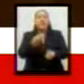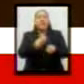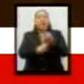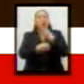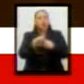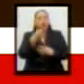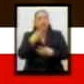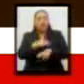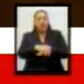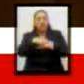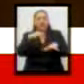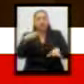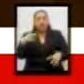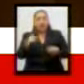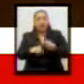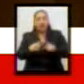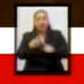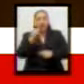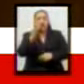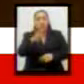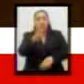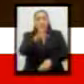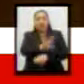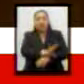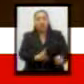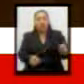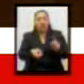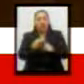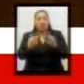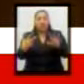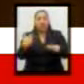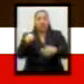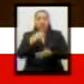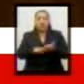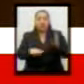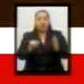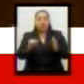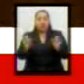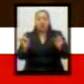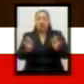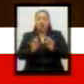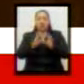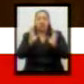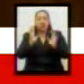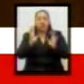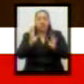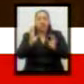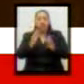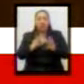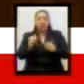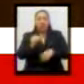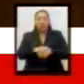asamblea desde las 4 de la tarde, a las 8 se tienen que ir y, ¡oh!, casualmente, las decisiones sobre qué se va